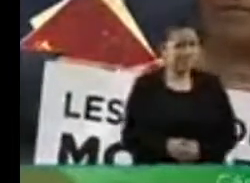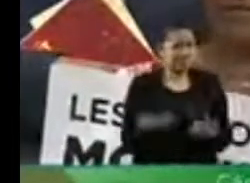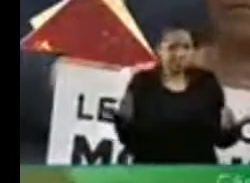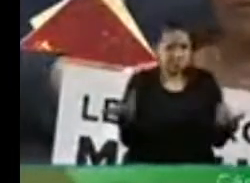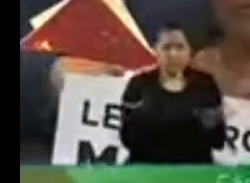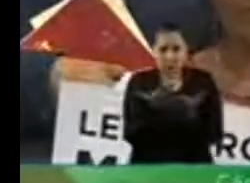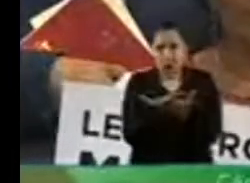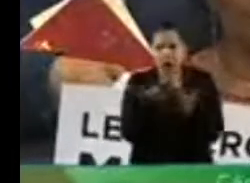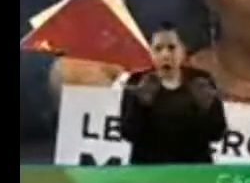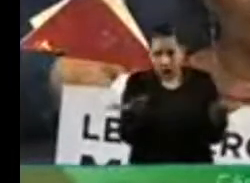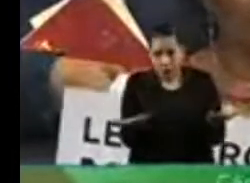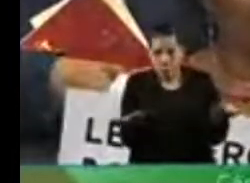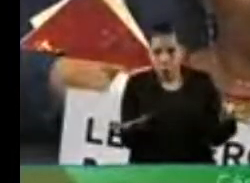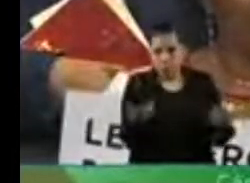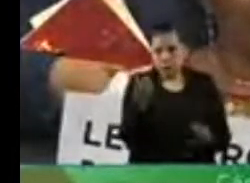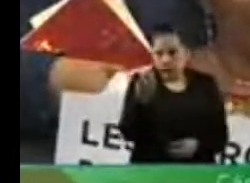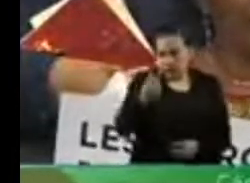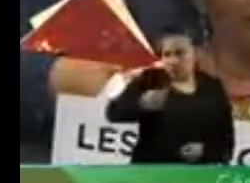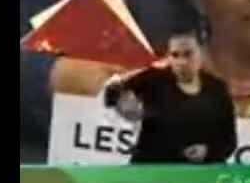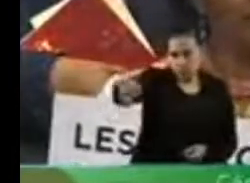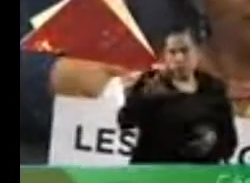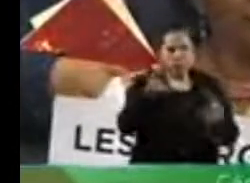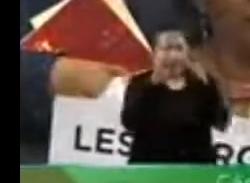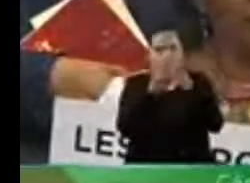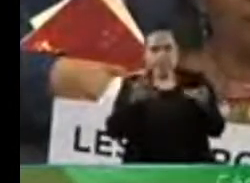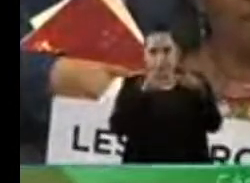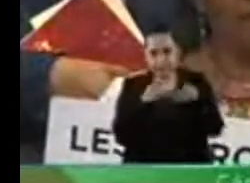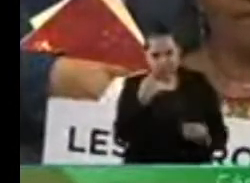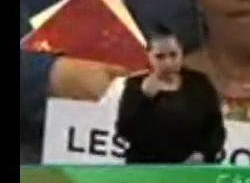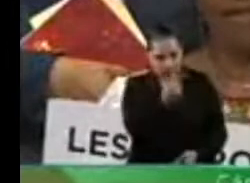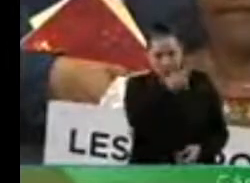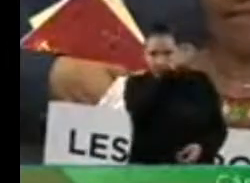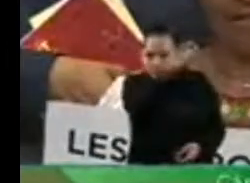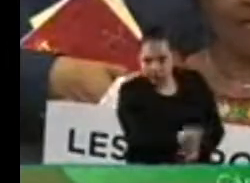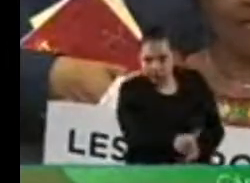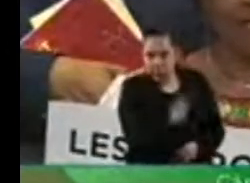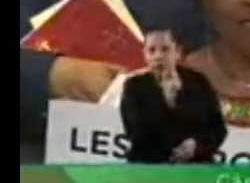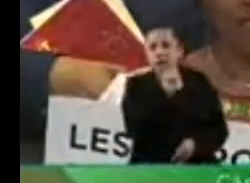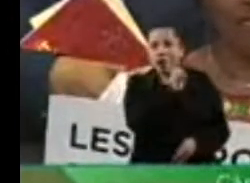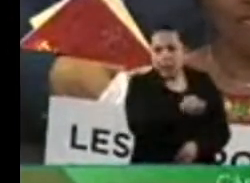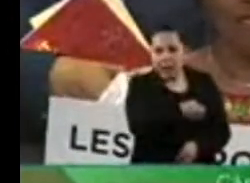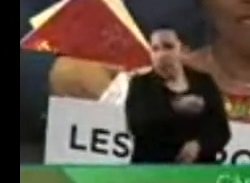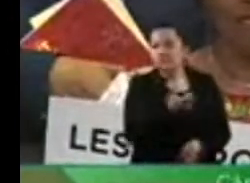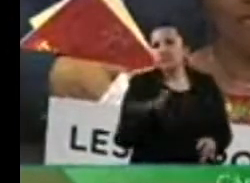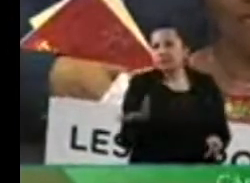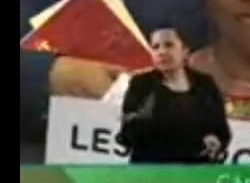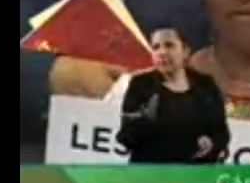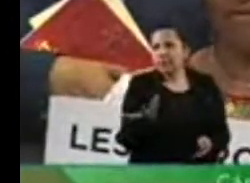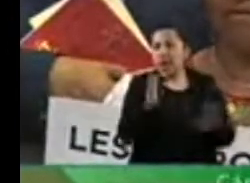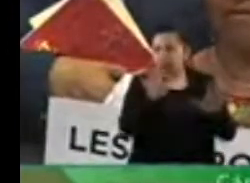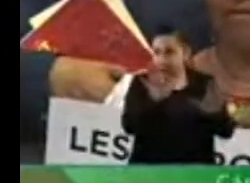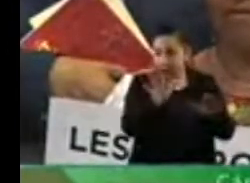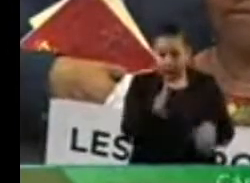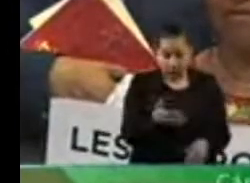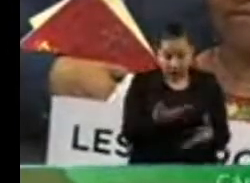con este planteamiento. La verdad es que el